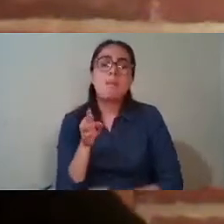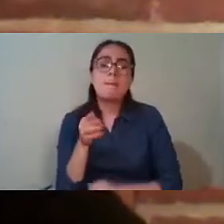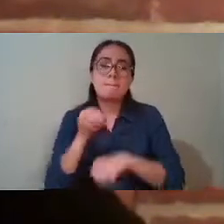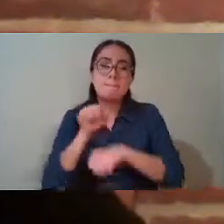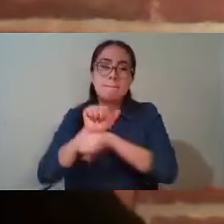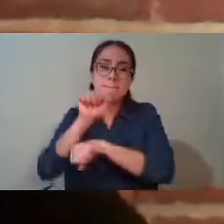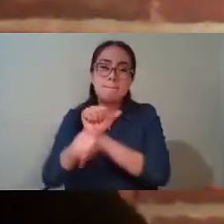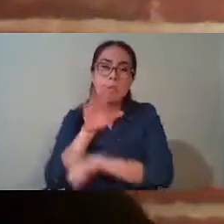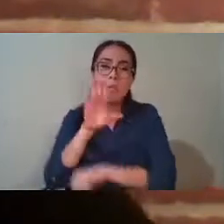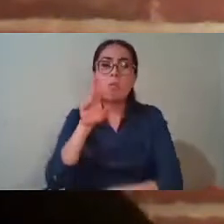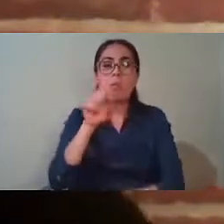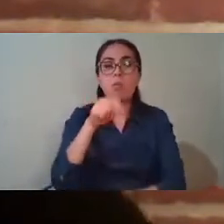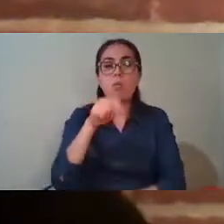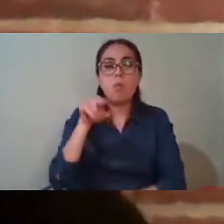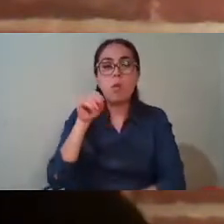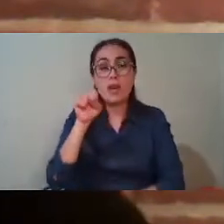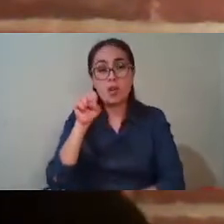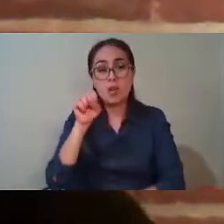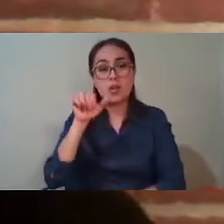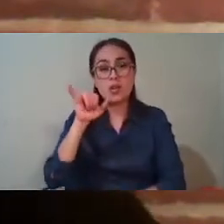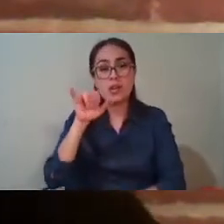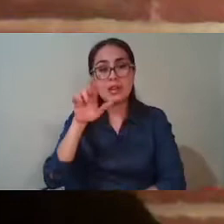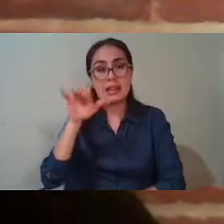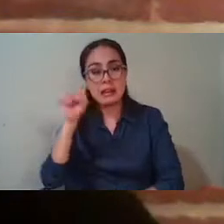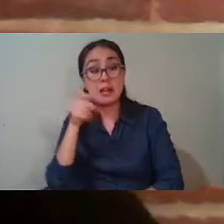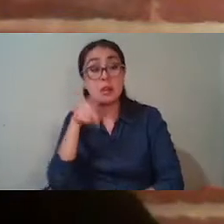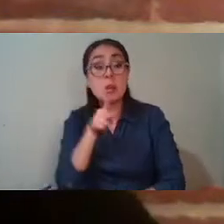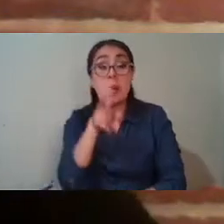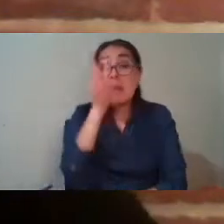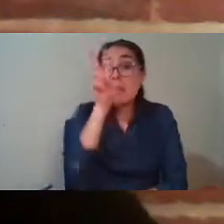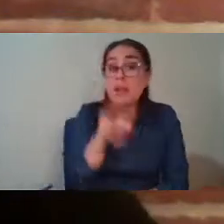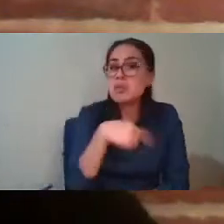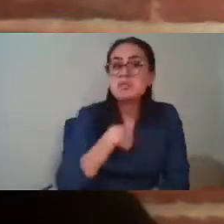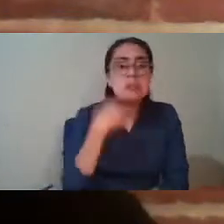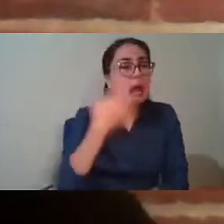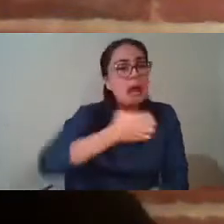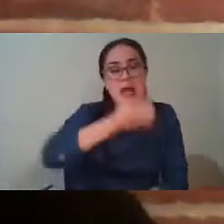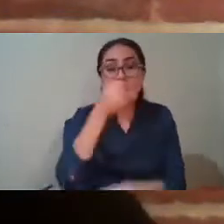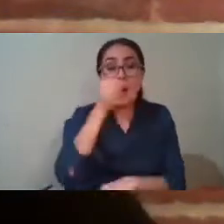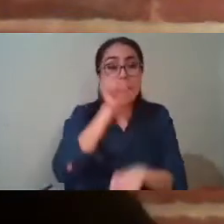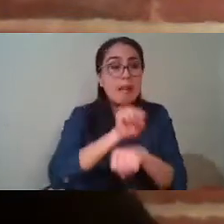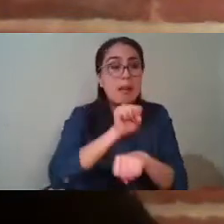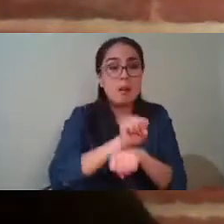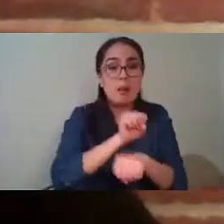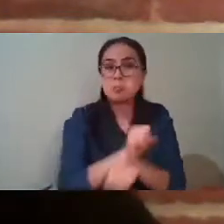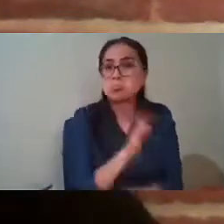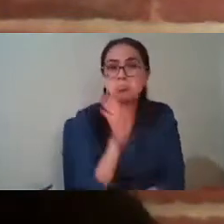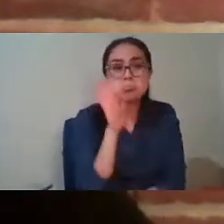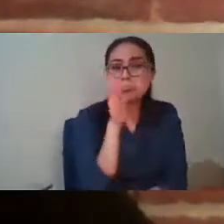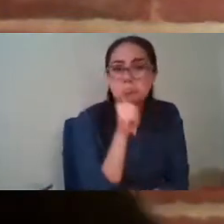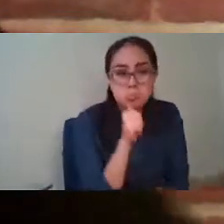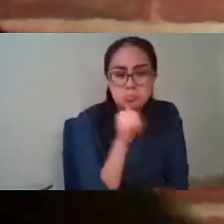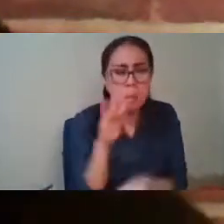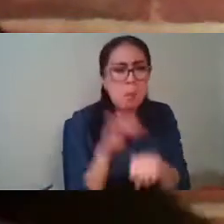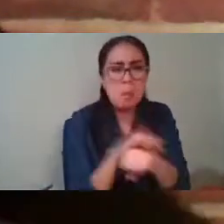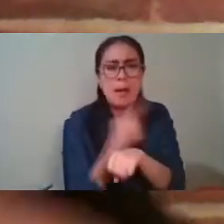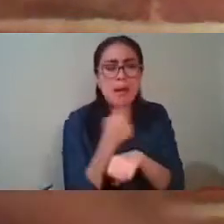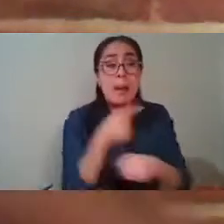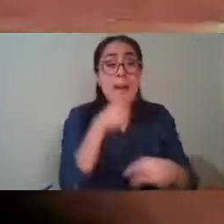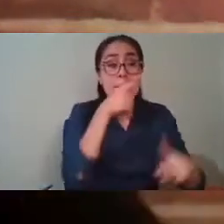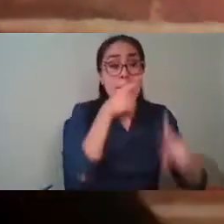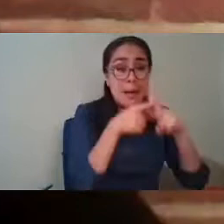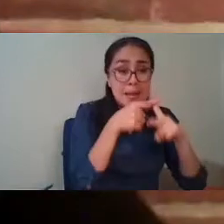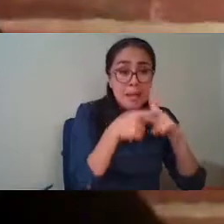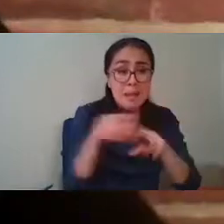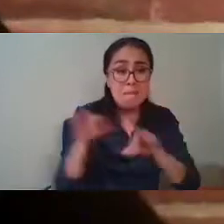pero no he podido terminar el colegio secundario porque nunca pude aprobar matemática y física de quinto año. Para mí era